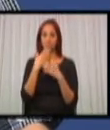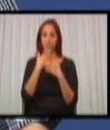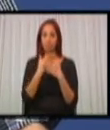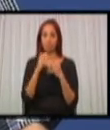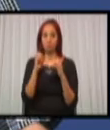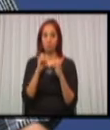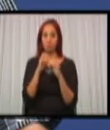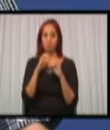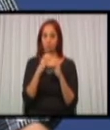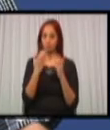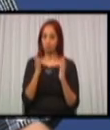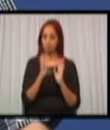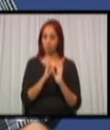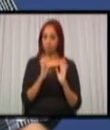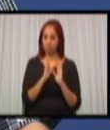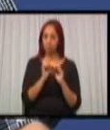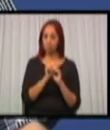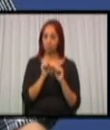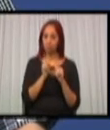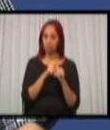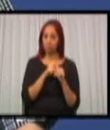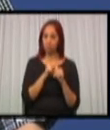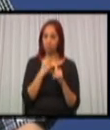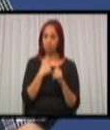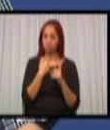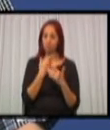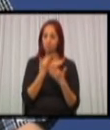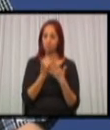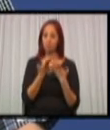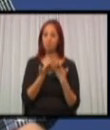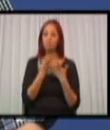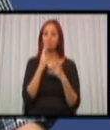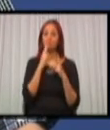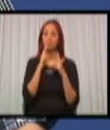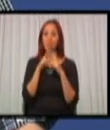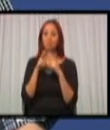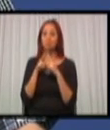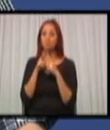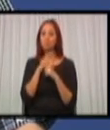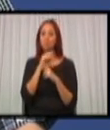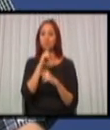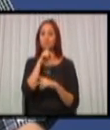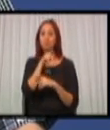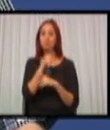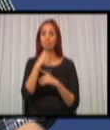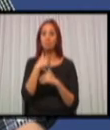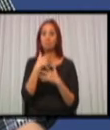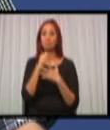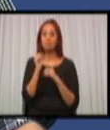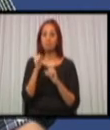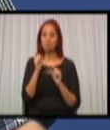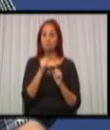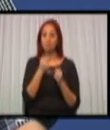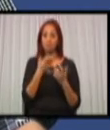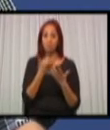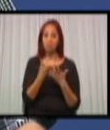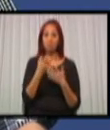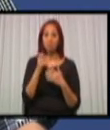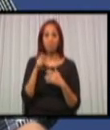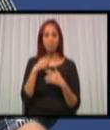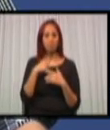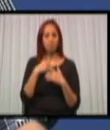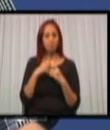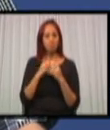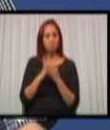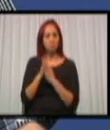ninguna clase. Primeramente, tenemos que llegar a conocer qué realmente es lo que tiene la municipalidad. Lo que sí tenemos es